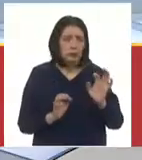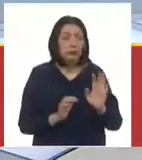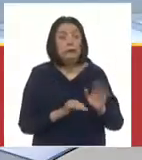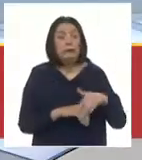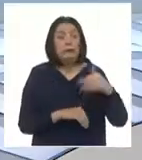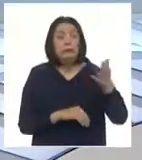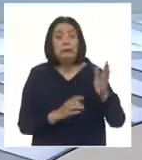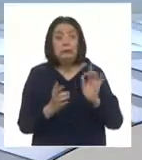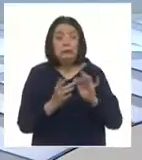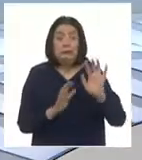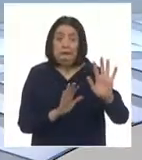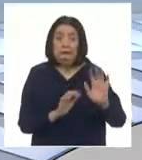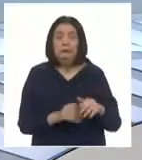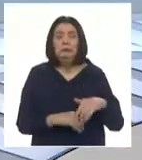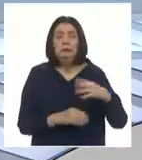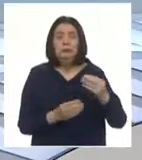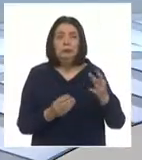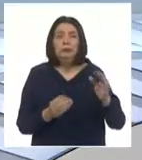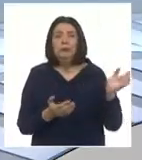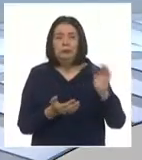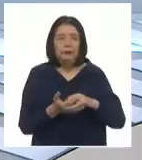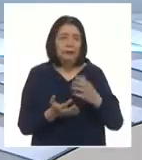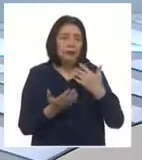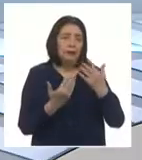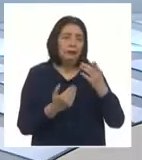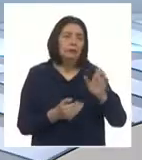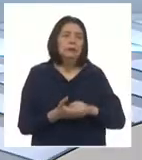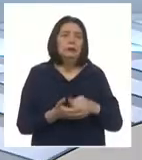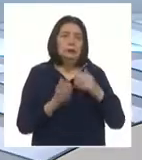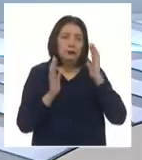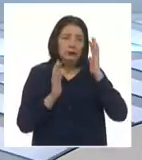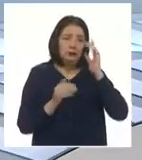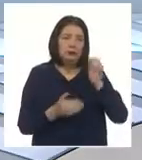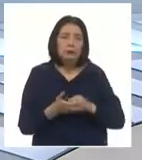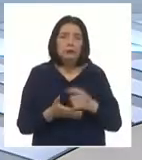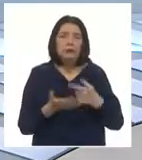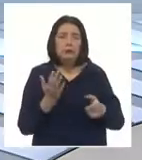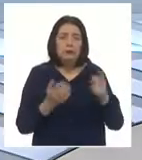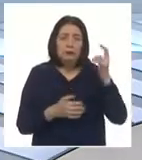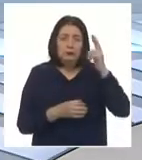adelante porque hay mucho más que conversar, que enterarnos de lo que ha